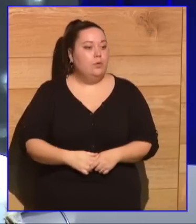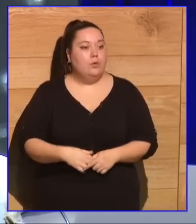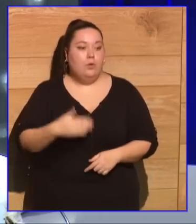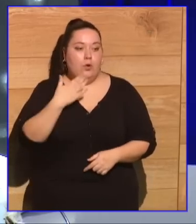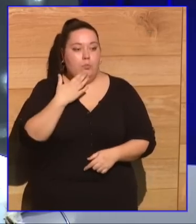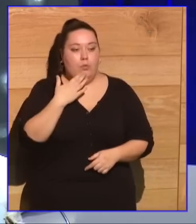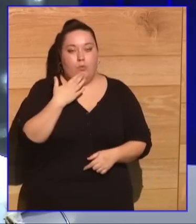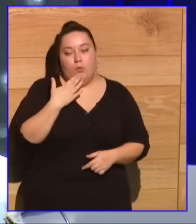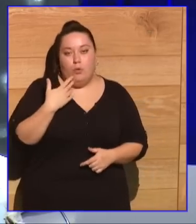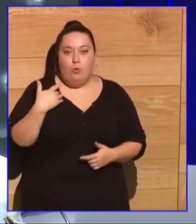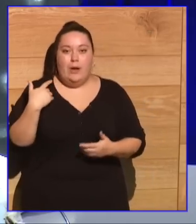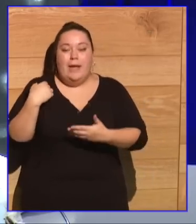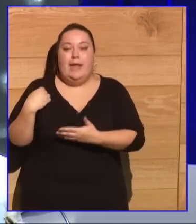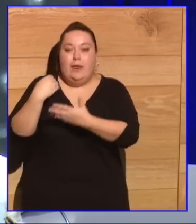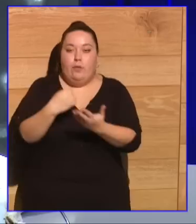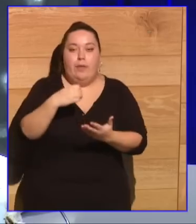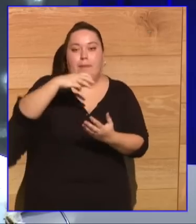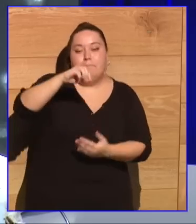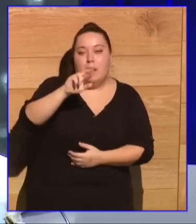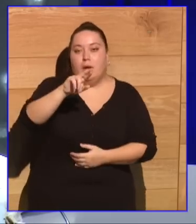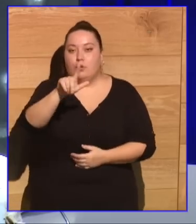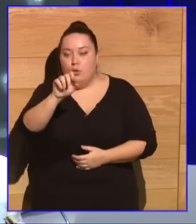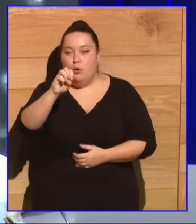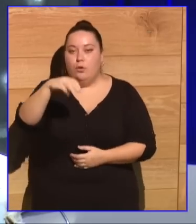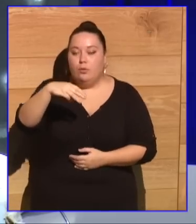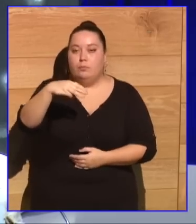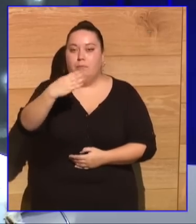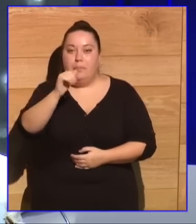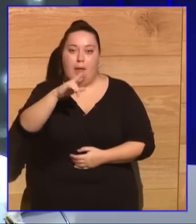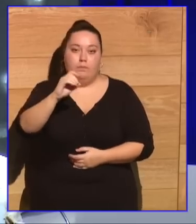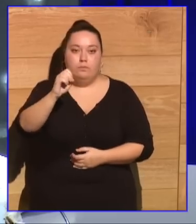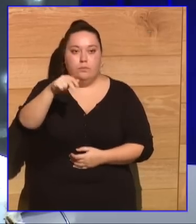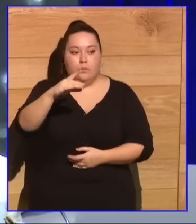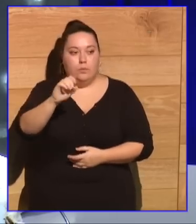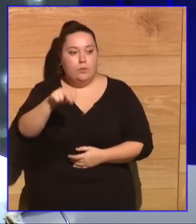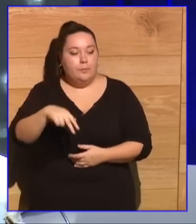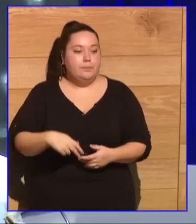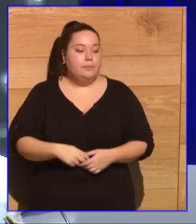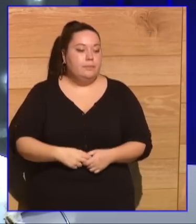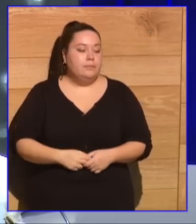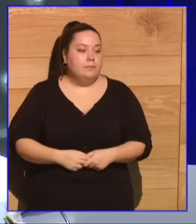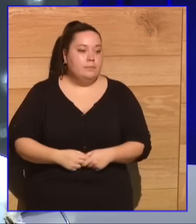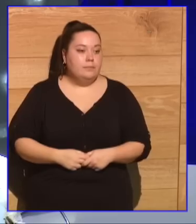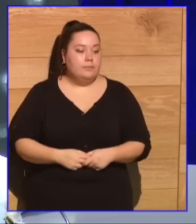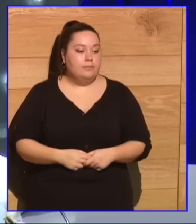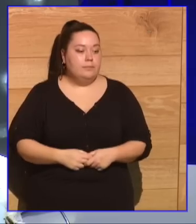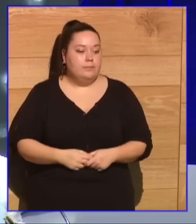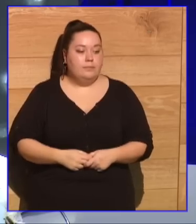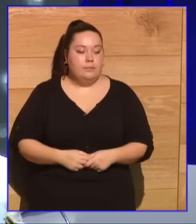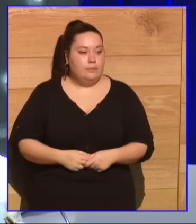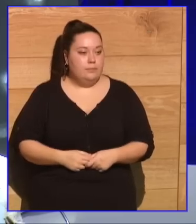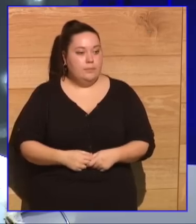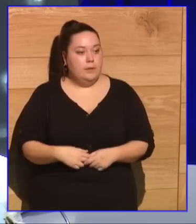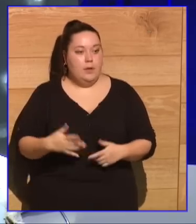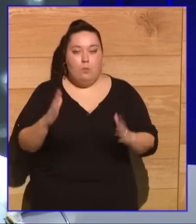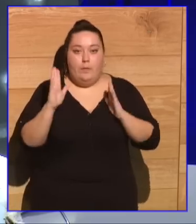Marlon Brando. Es algo así. Buscando siempre reacciones orgánicas y fluidas. El momento en el que